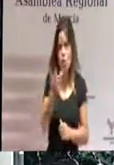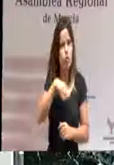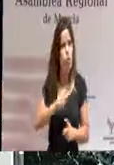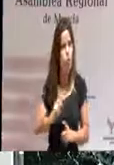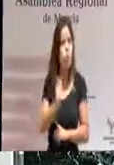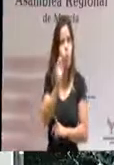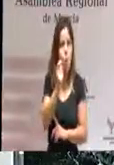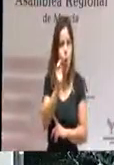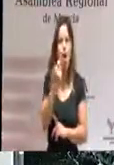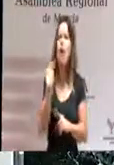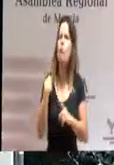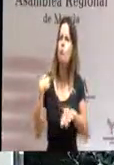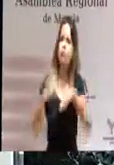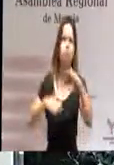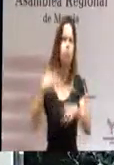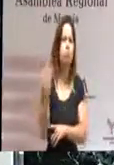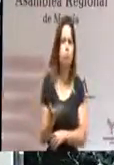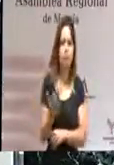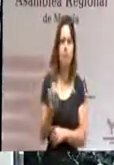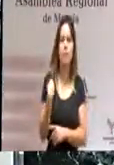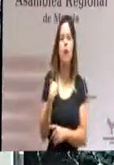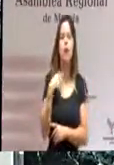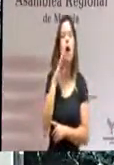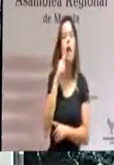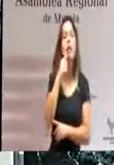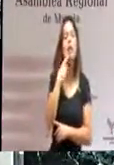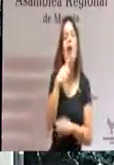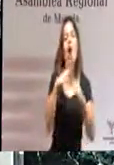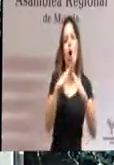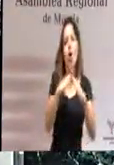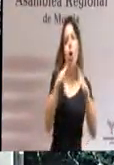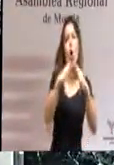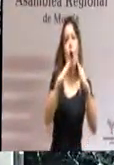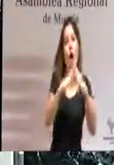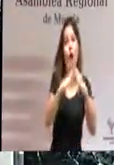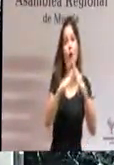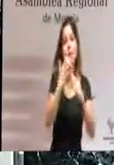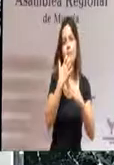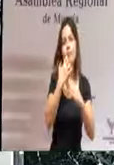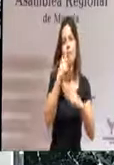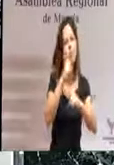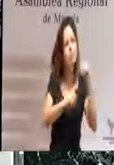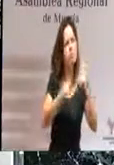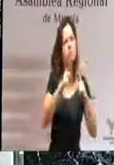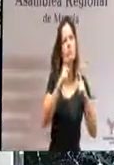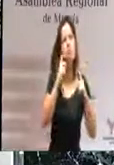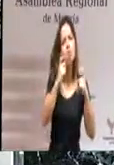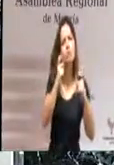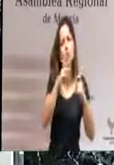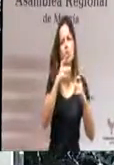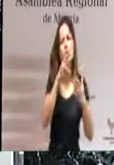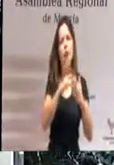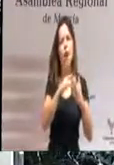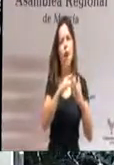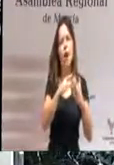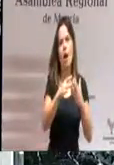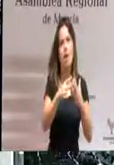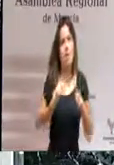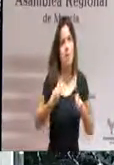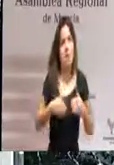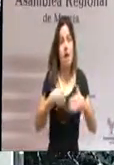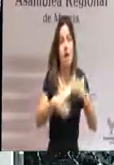conseguido importantes avances. Mire, hablaba usted de los hogares. Mire, por los hogares con muchas dificultades para llegar a final de mes,